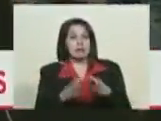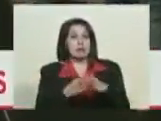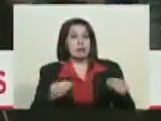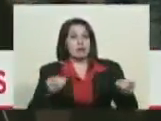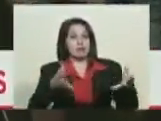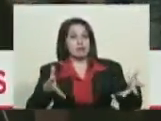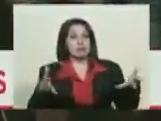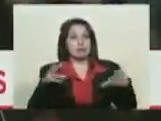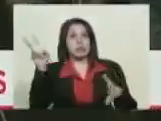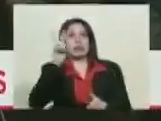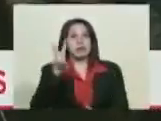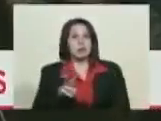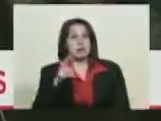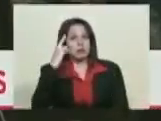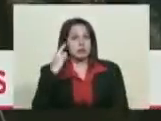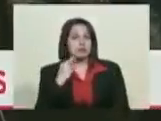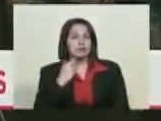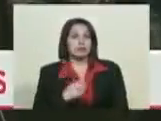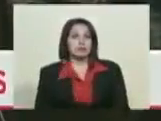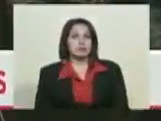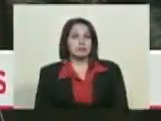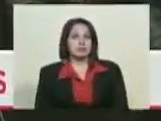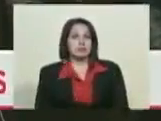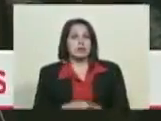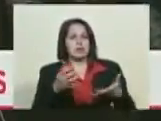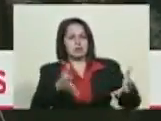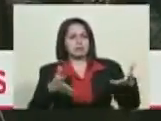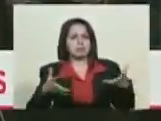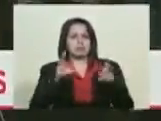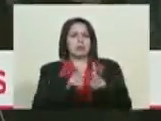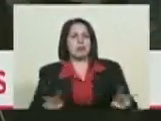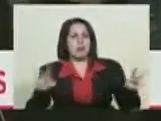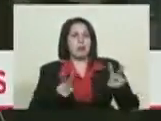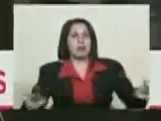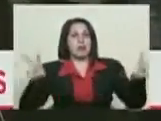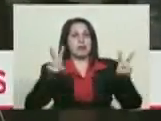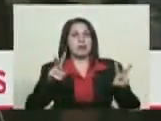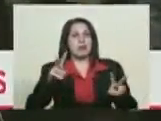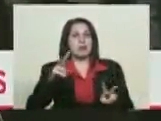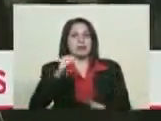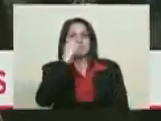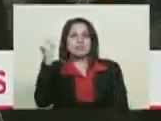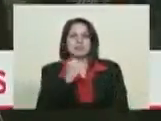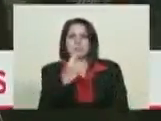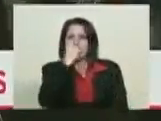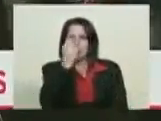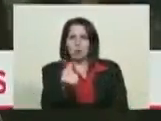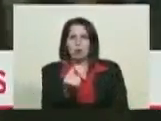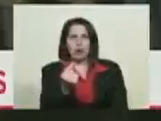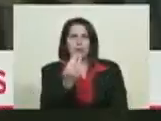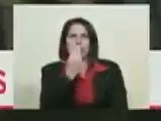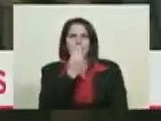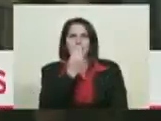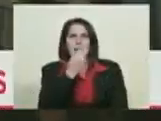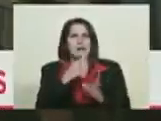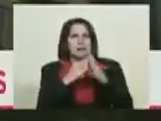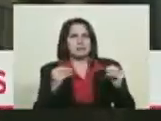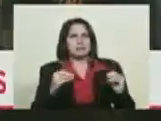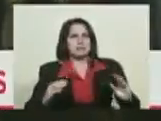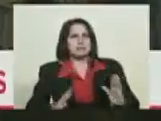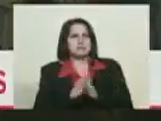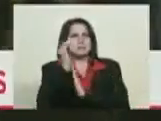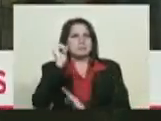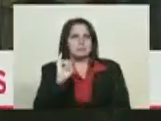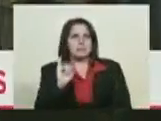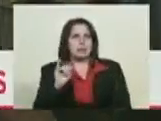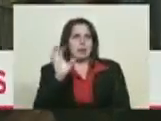bolivariano! ¡Viva! ¡Que viva la victoria de Zamora! ¡Viva! ¡Que viva Santa Inés! ¡Viva! ¡Que viva